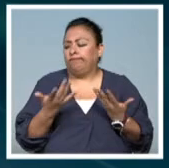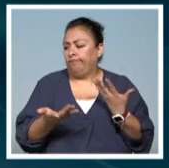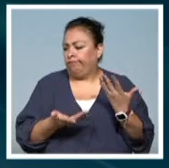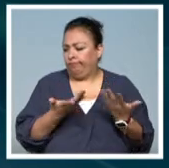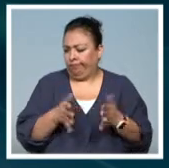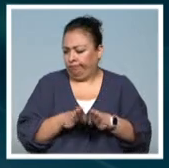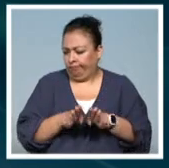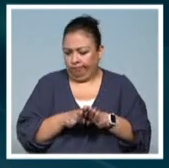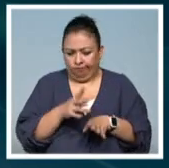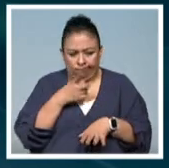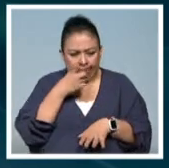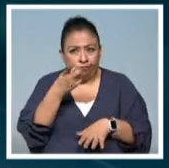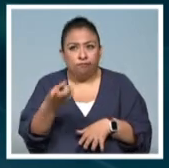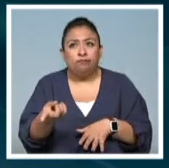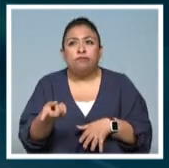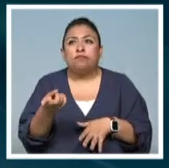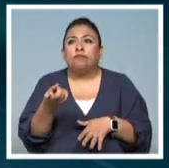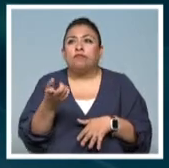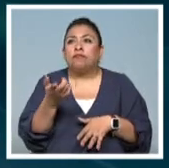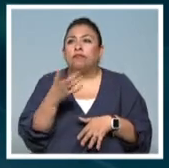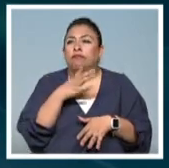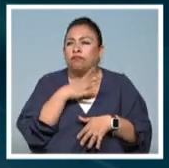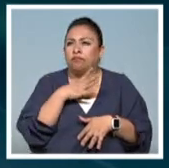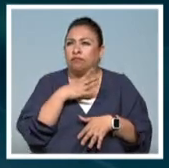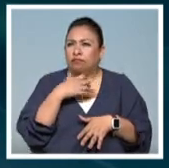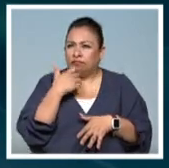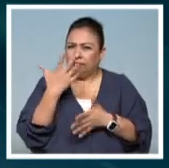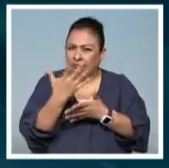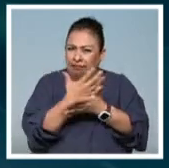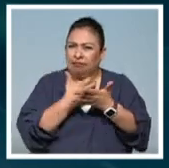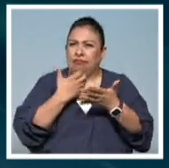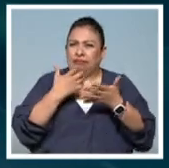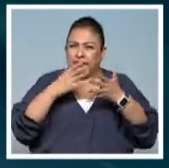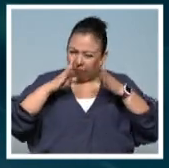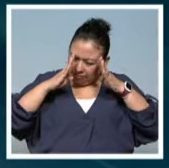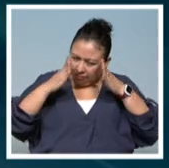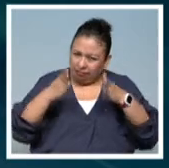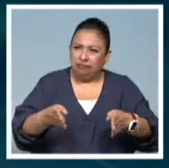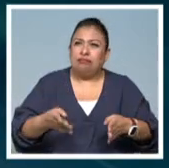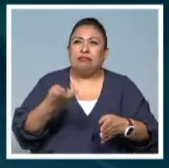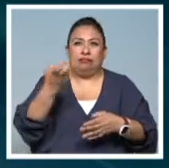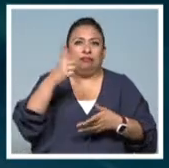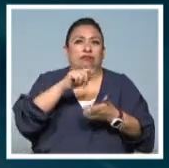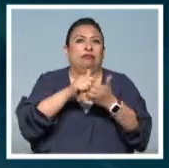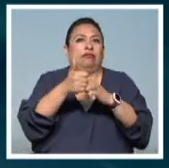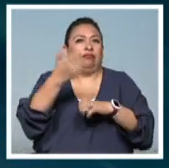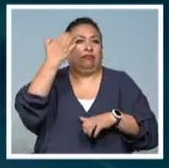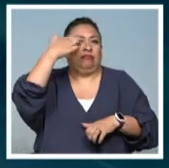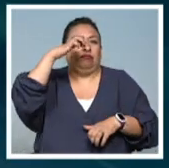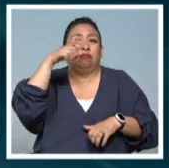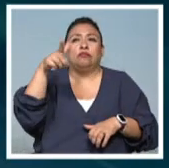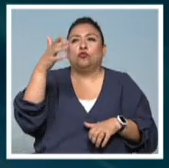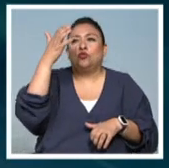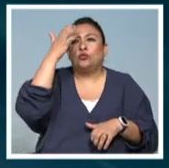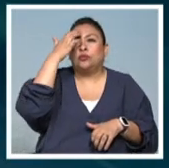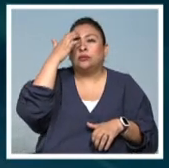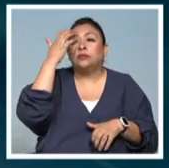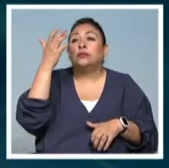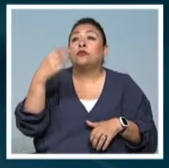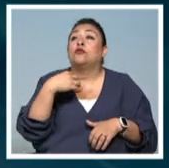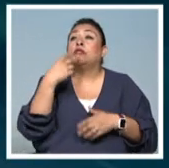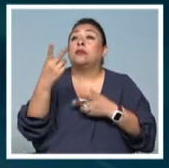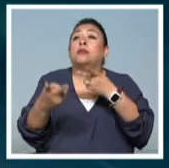¿cómo se dicen? Que te gastes los zapatos en el escenario, es lo que te da la experiencia. Muchos la conocieron prestando